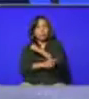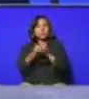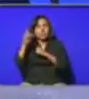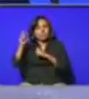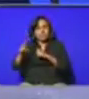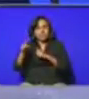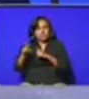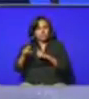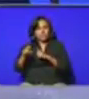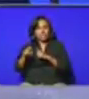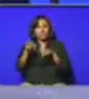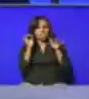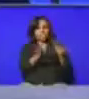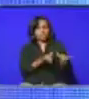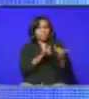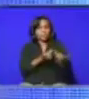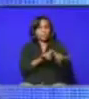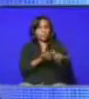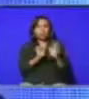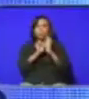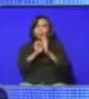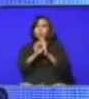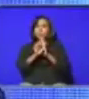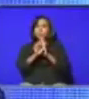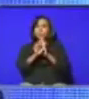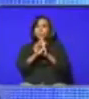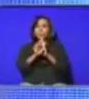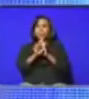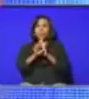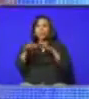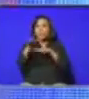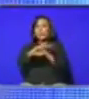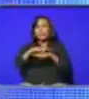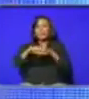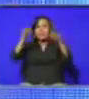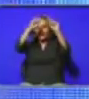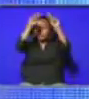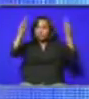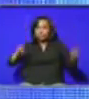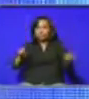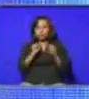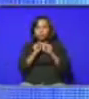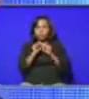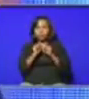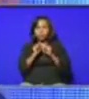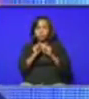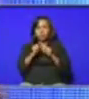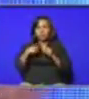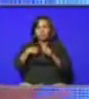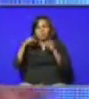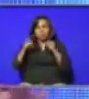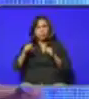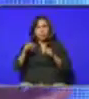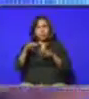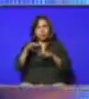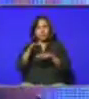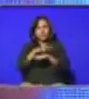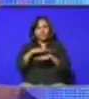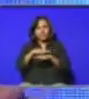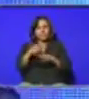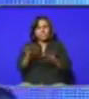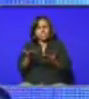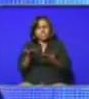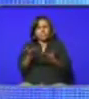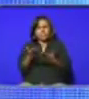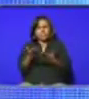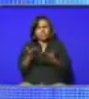refrigeración. Para yo estudiar algo relacionado con eso, la oferta de formación, no sé, el rector me corregirá, o los que están